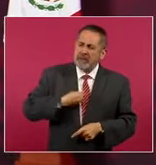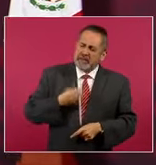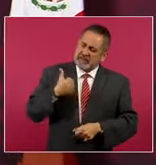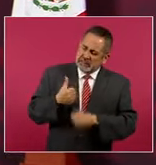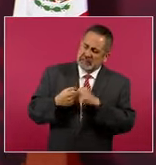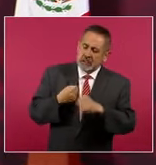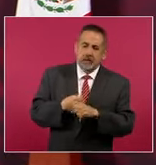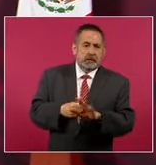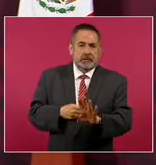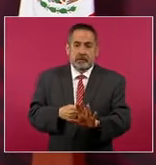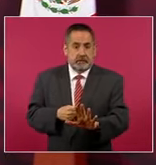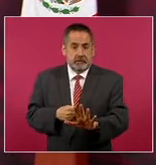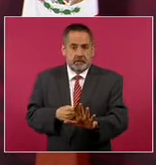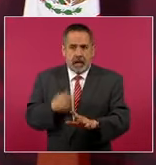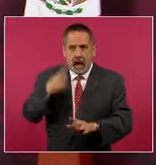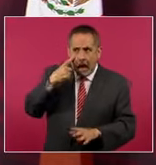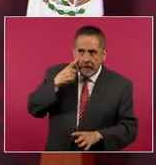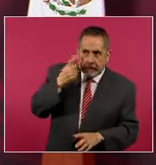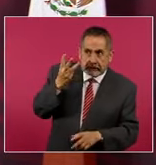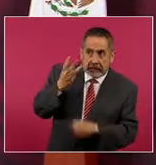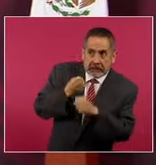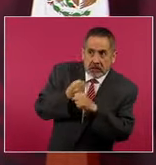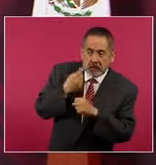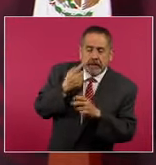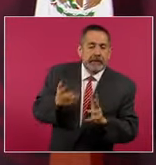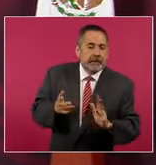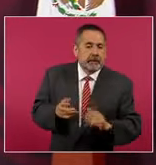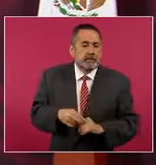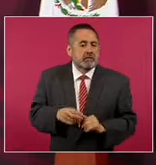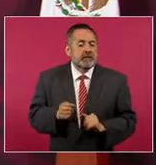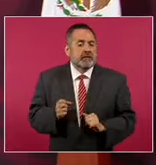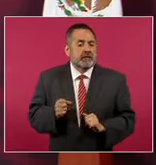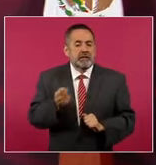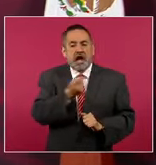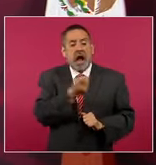Y como hay algunos que pues